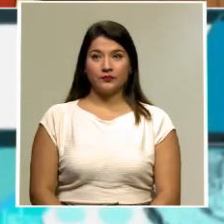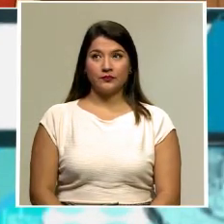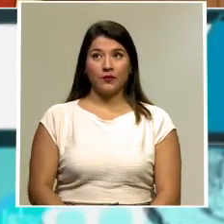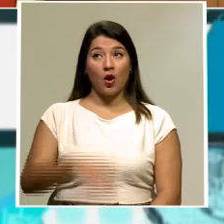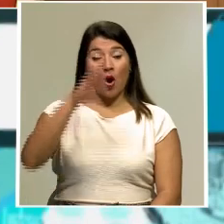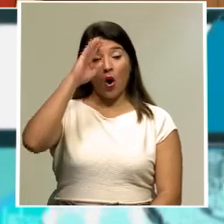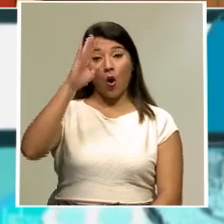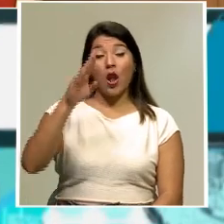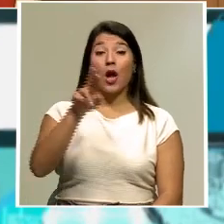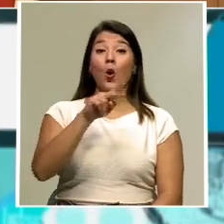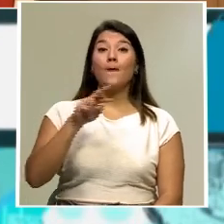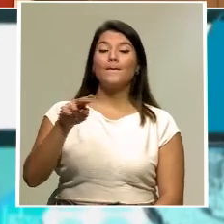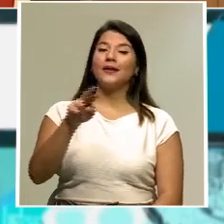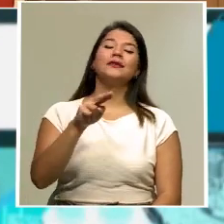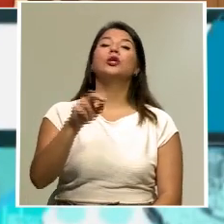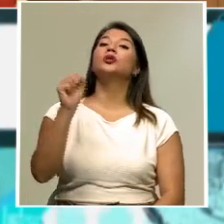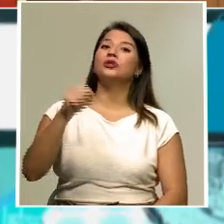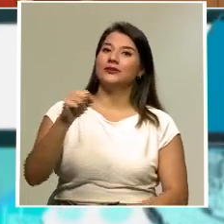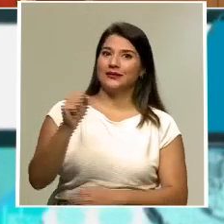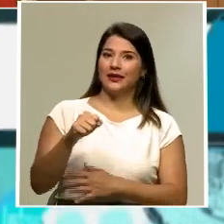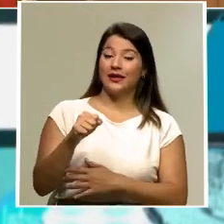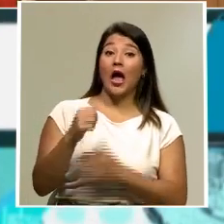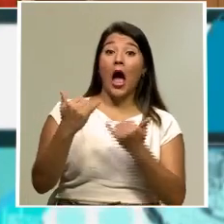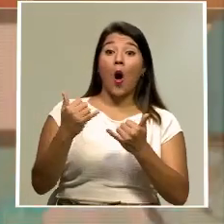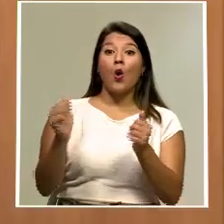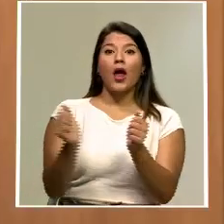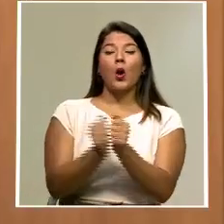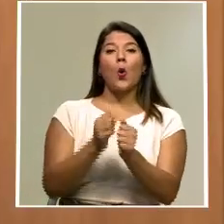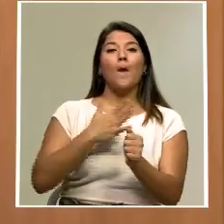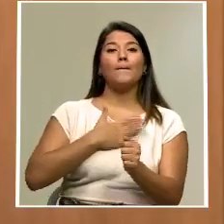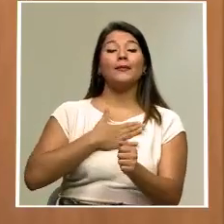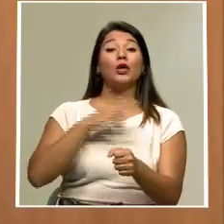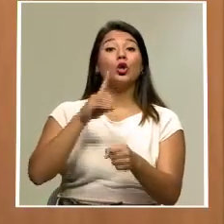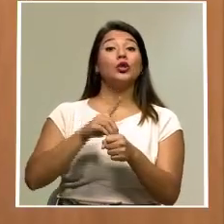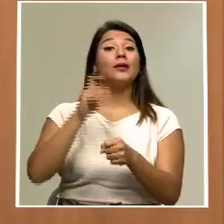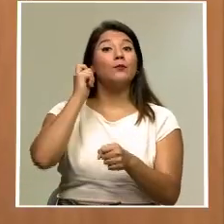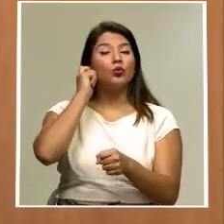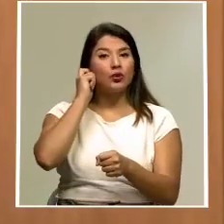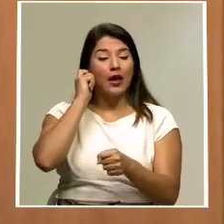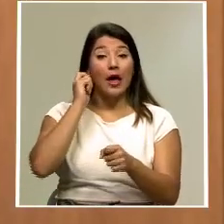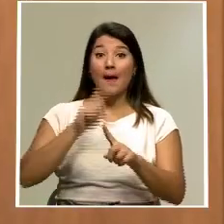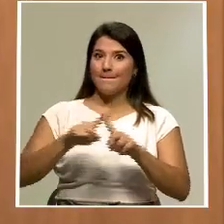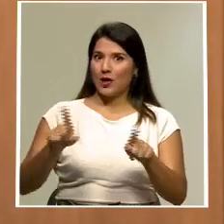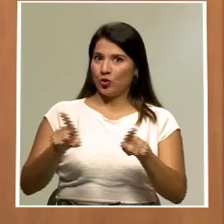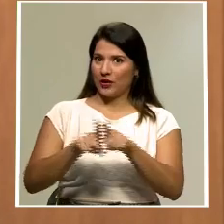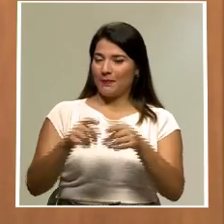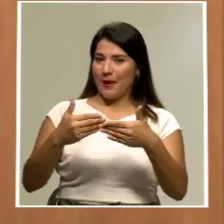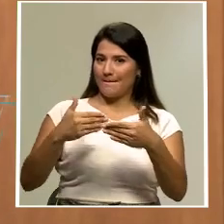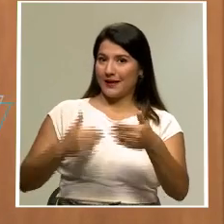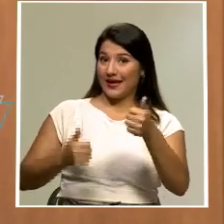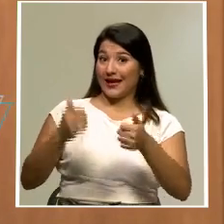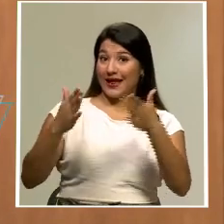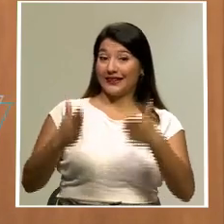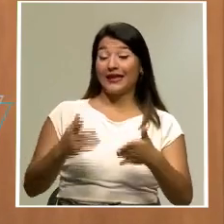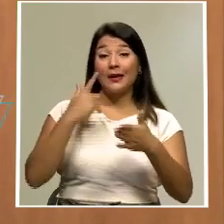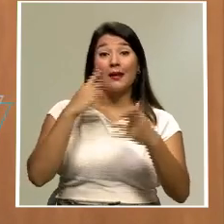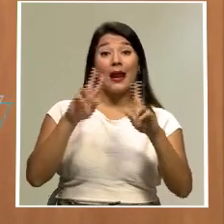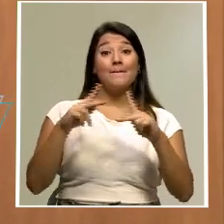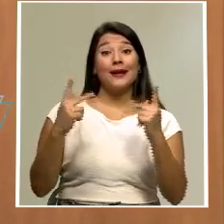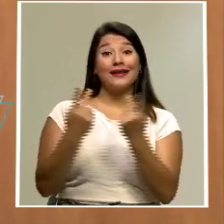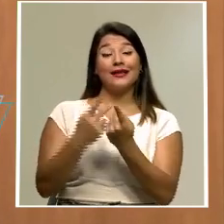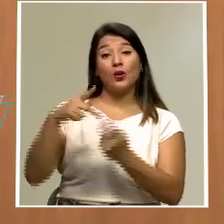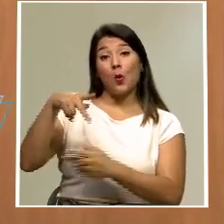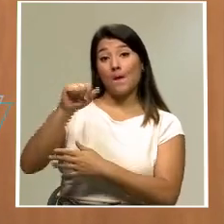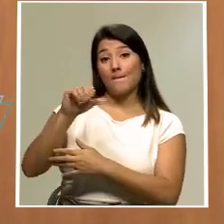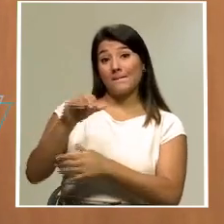Hola, ¿qué tal, compañeros? Gracias. Así es, se encuentra conmigo la diputada, pero también ya precandidata del Partido Acción Ciudadana,